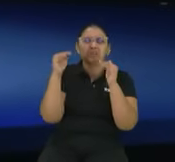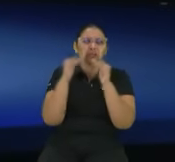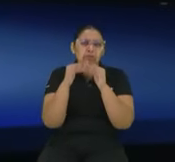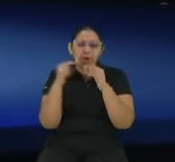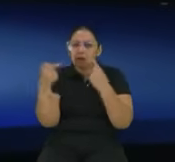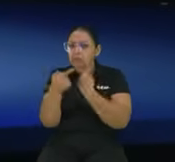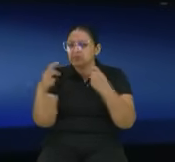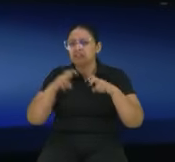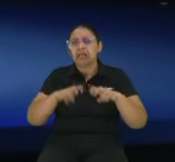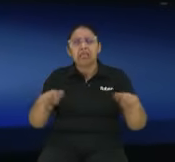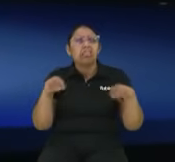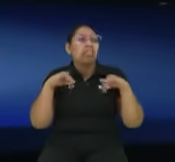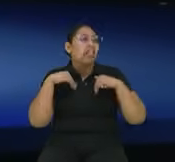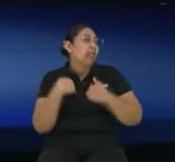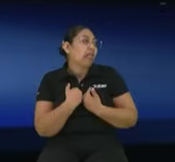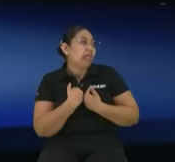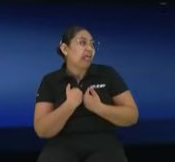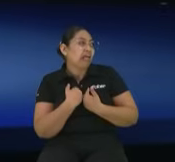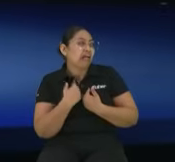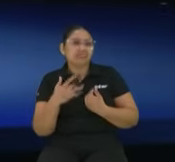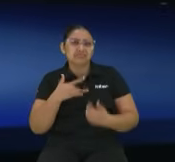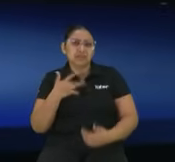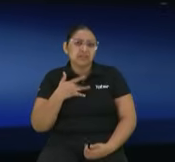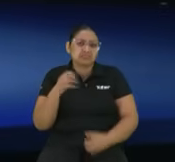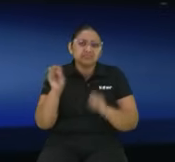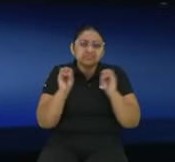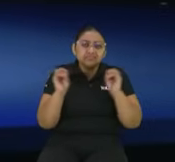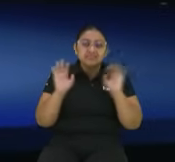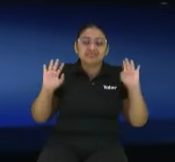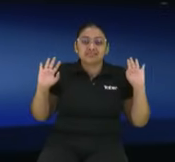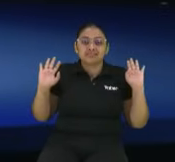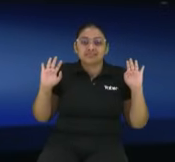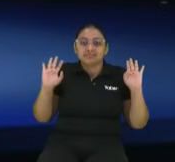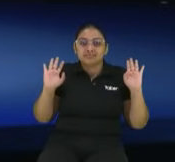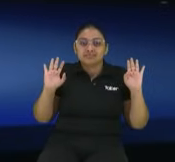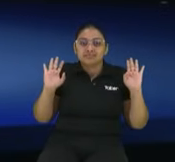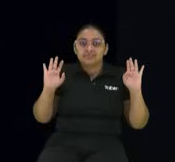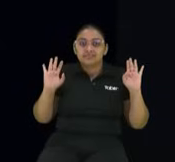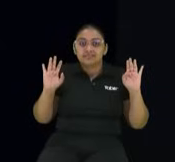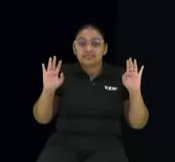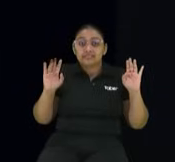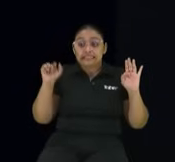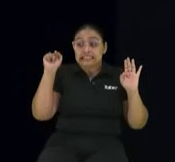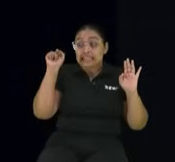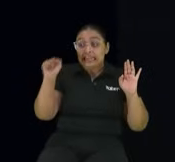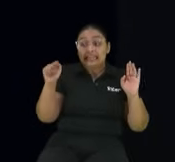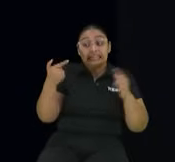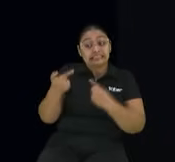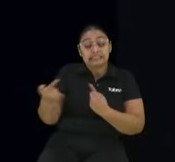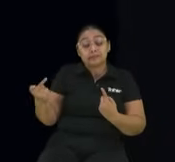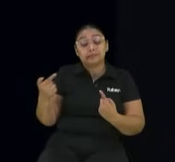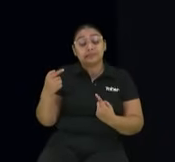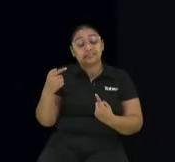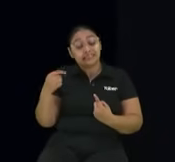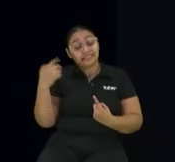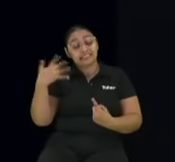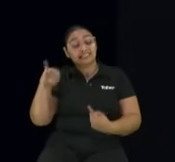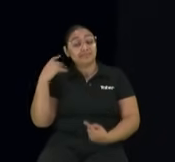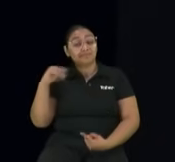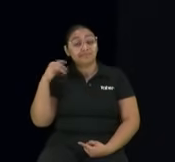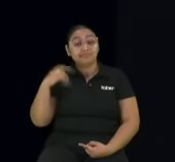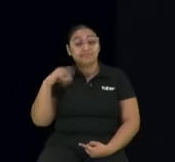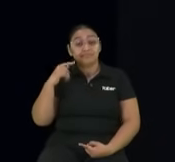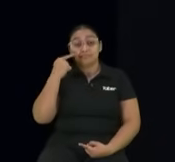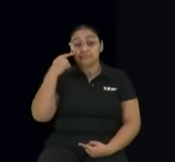porque no sienten nada porque no tienen nada Esas son las que me afligen